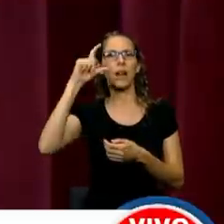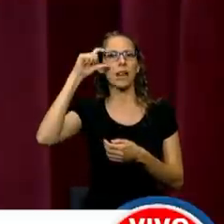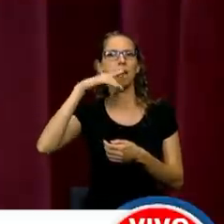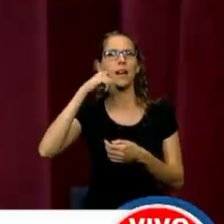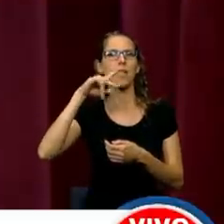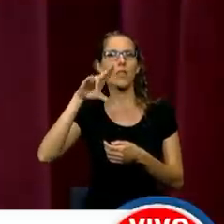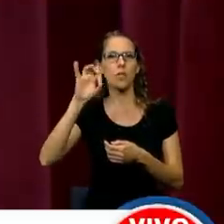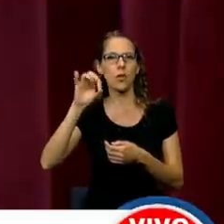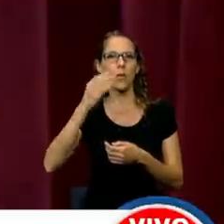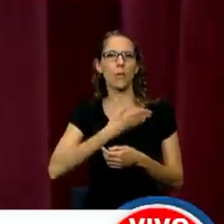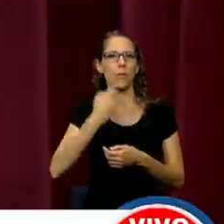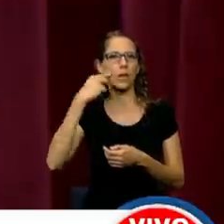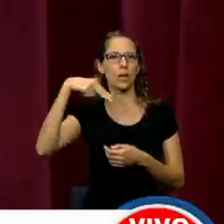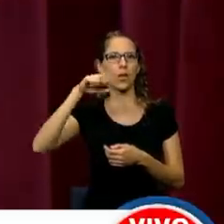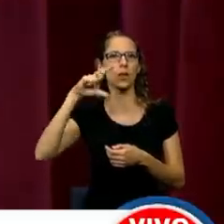finocchiaro